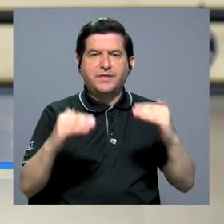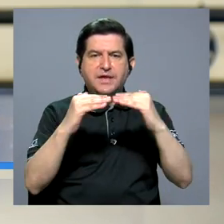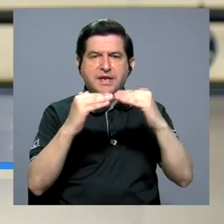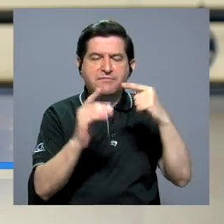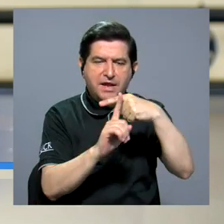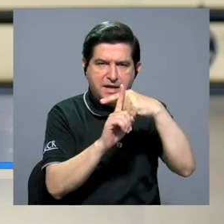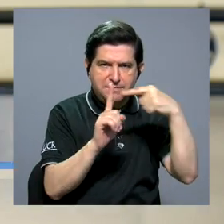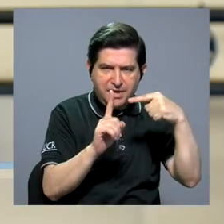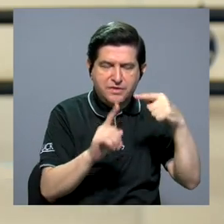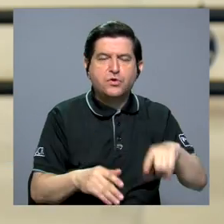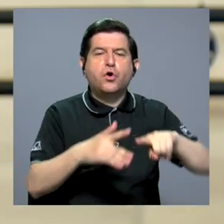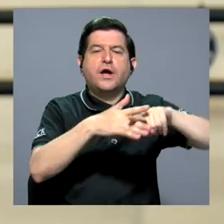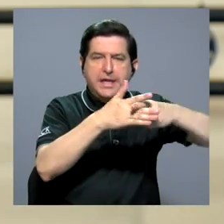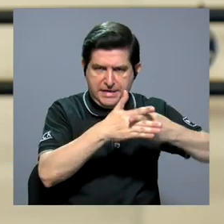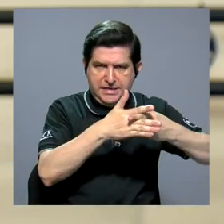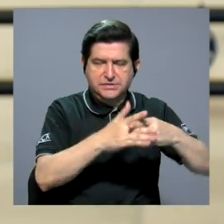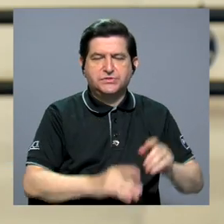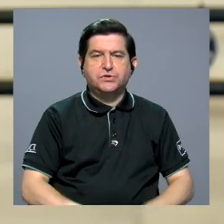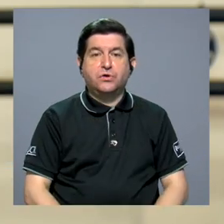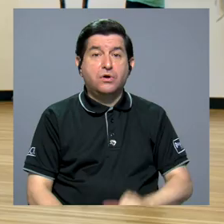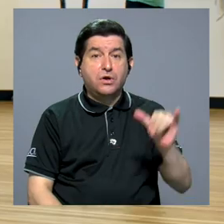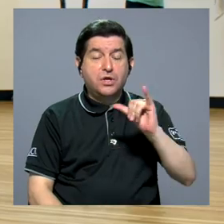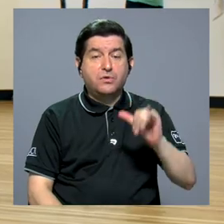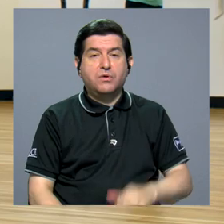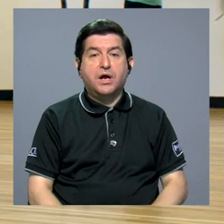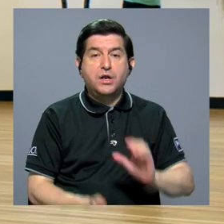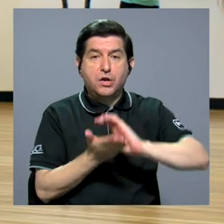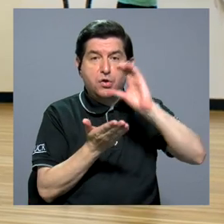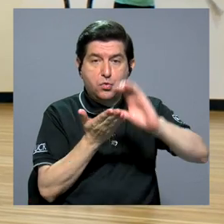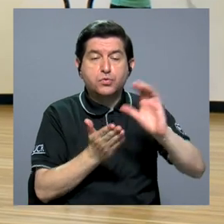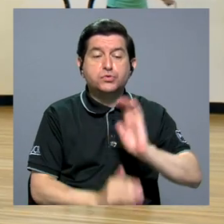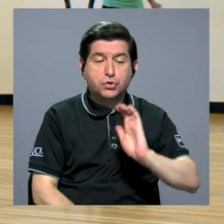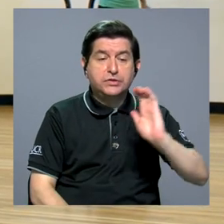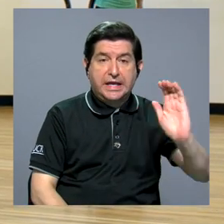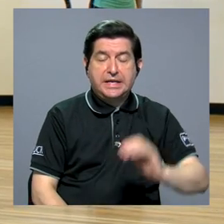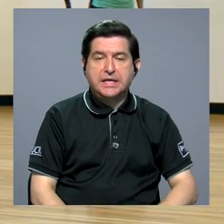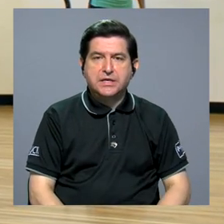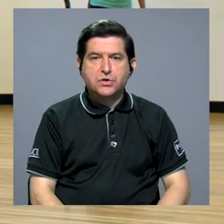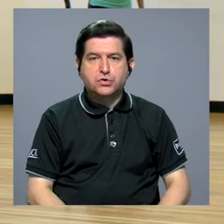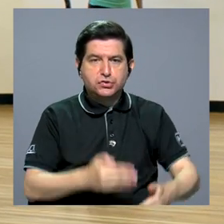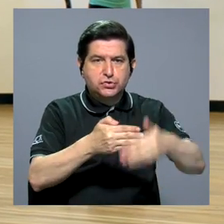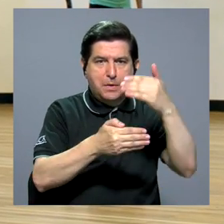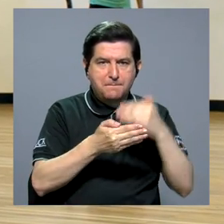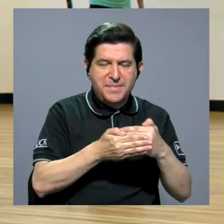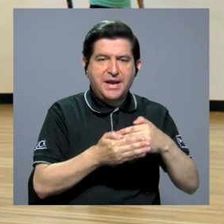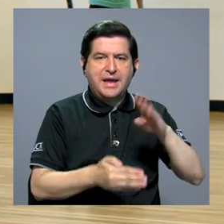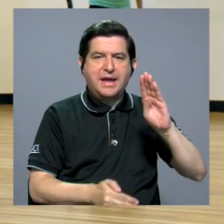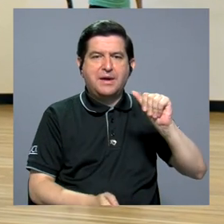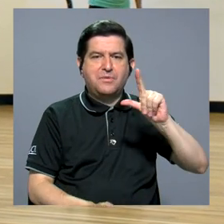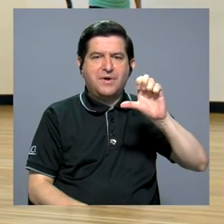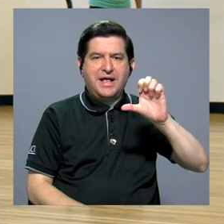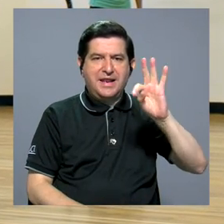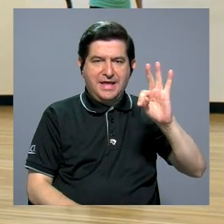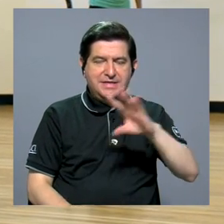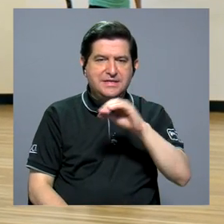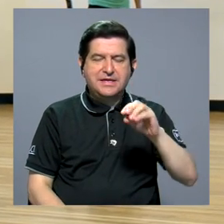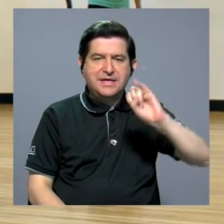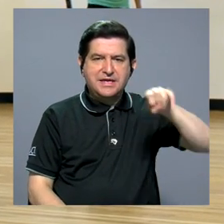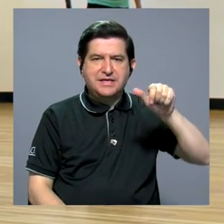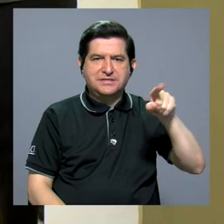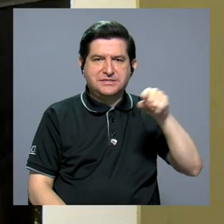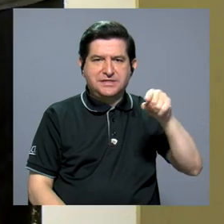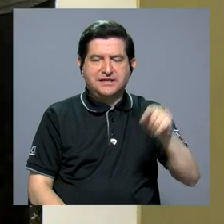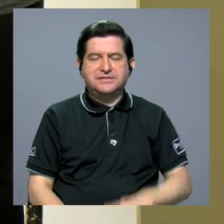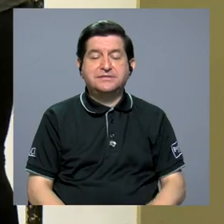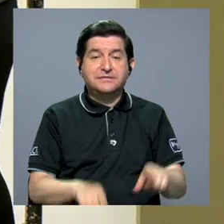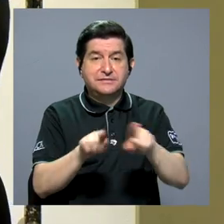en nivel intermedio y principiante. Y también ofrecemos cursos para niños de pre-ballet y de jazz.